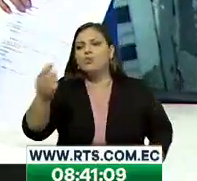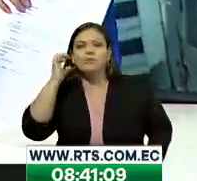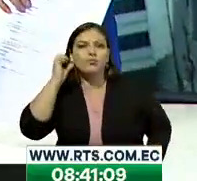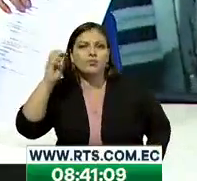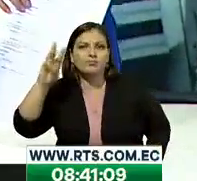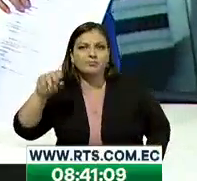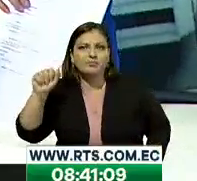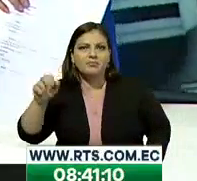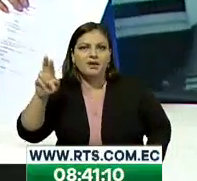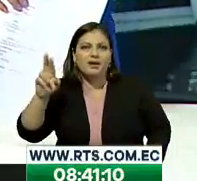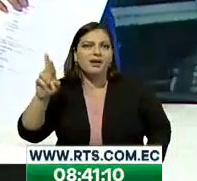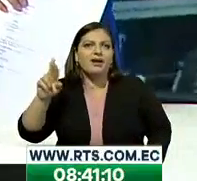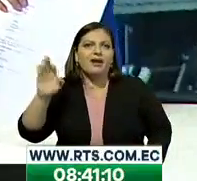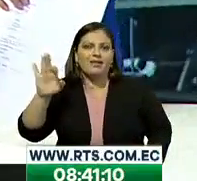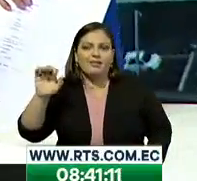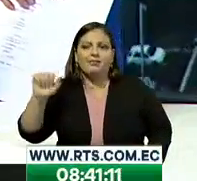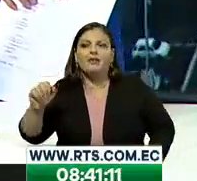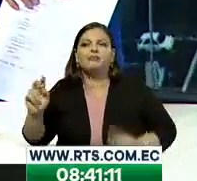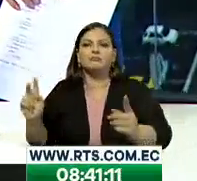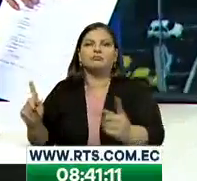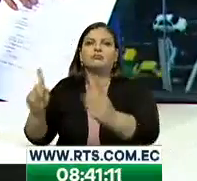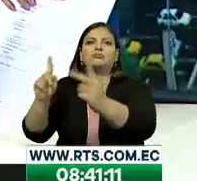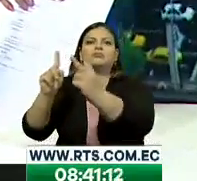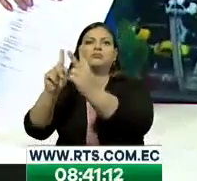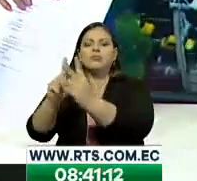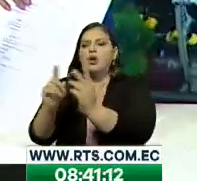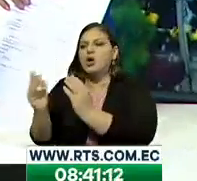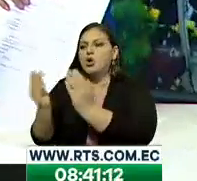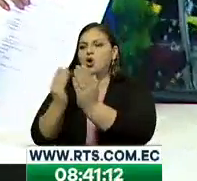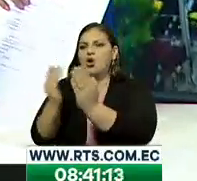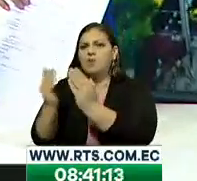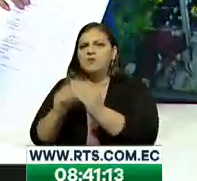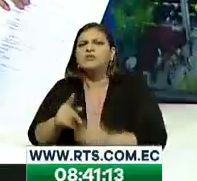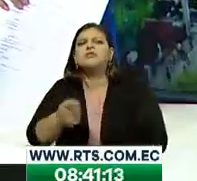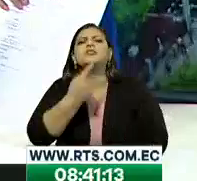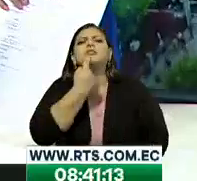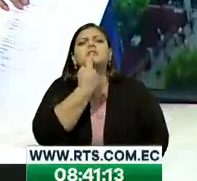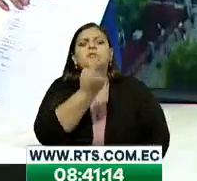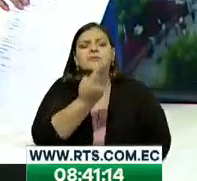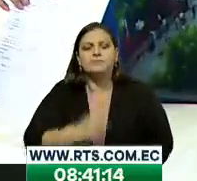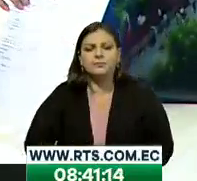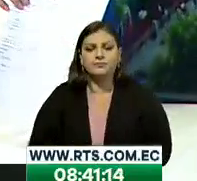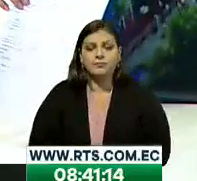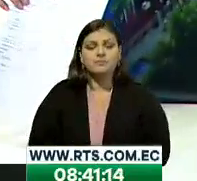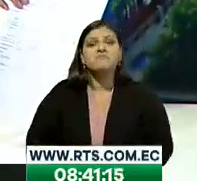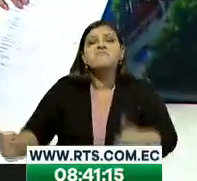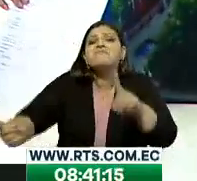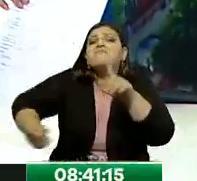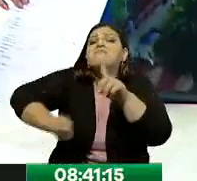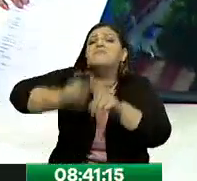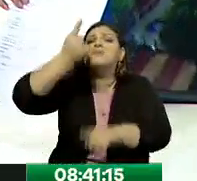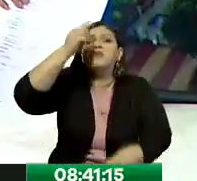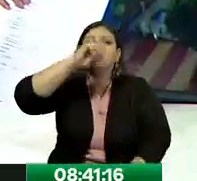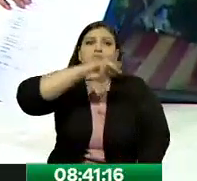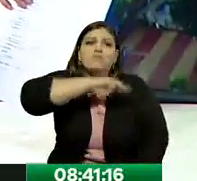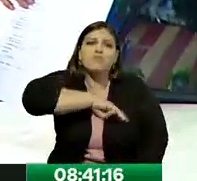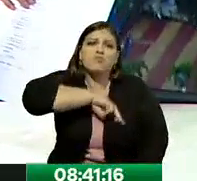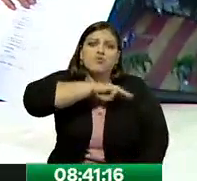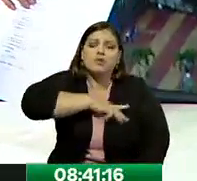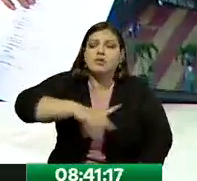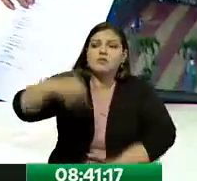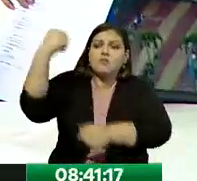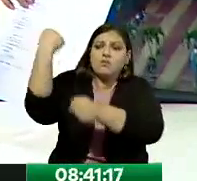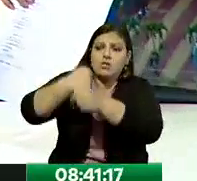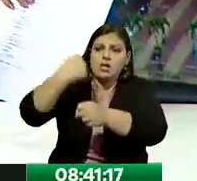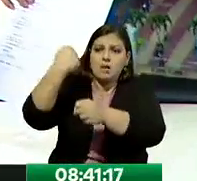de las calles ellos vienen a hacer la reparación de esto para manos más bien que vengan a hacerlo antes de que se terminen la obra del municipio porque